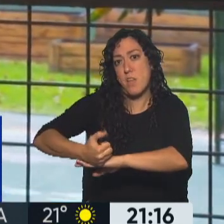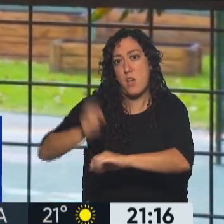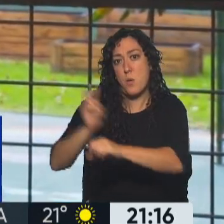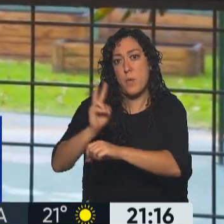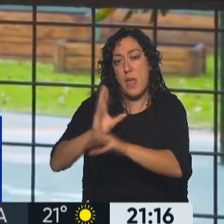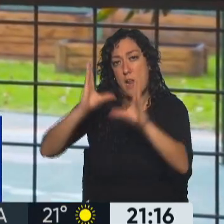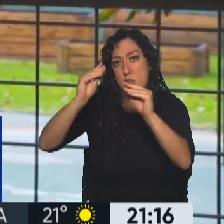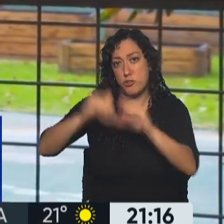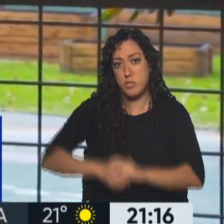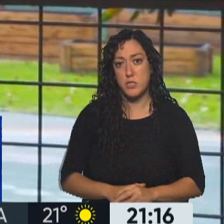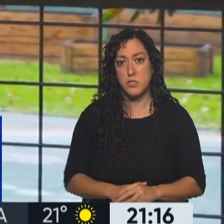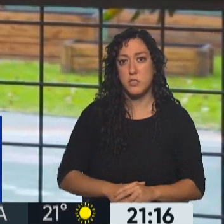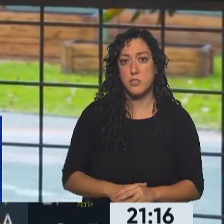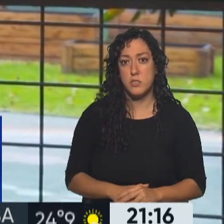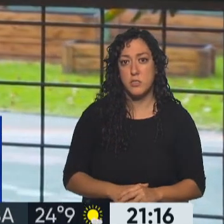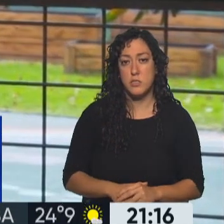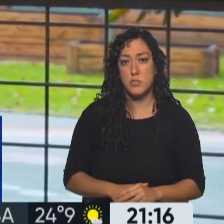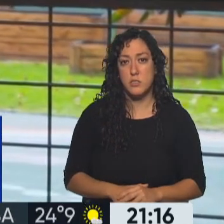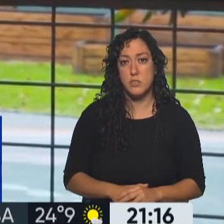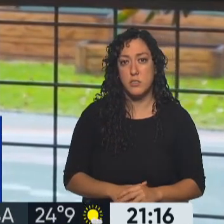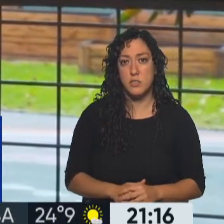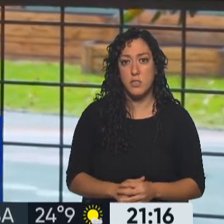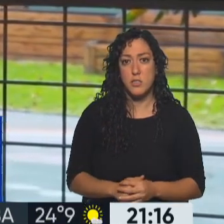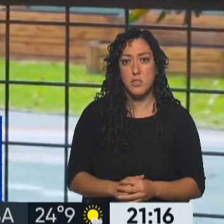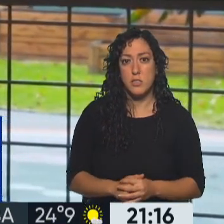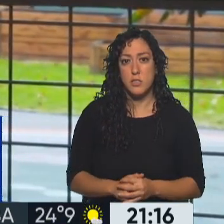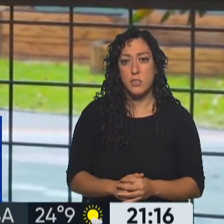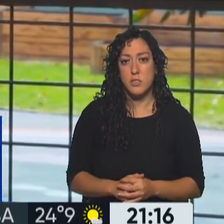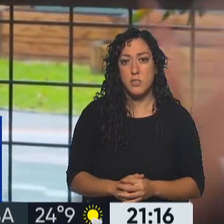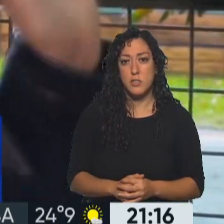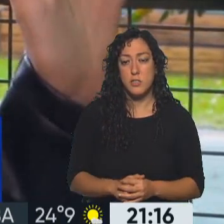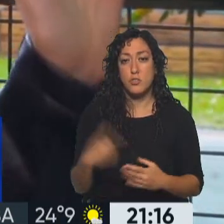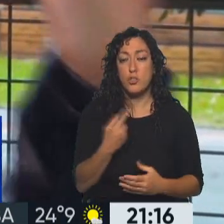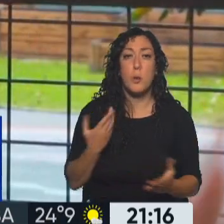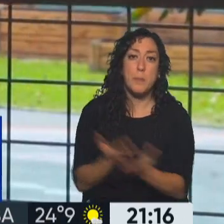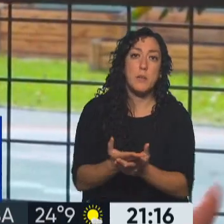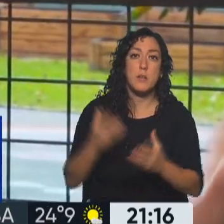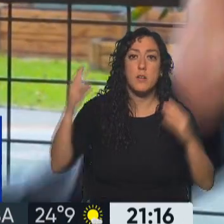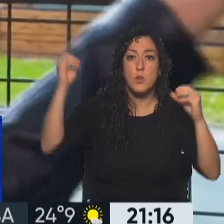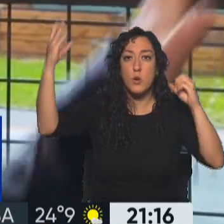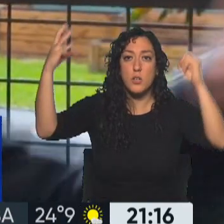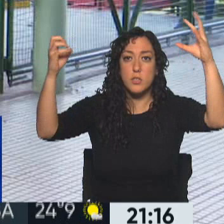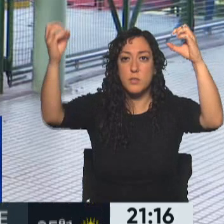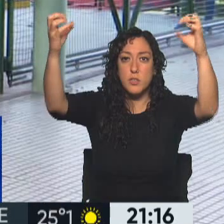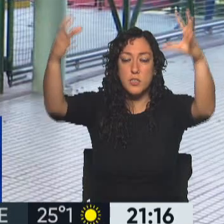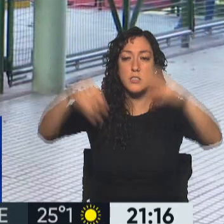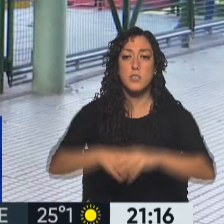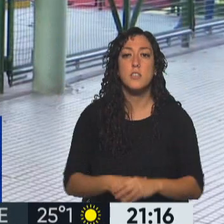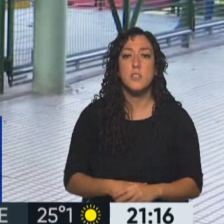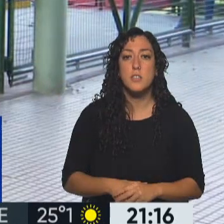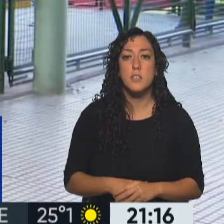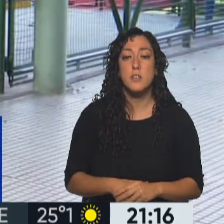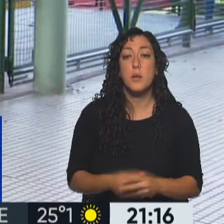la noche. Pero bueno, nosotros sobre todo pedimos más luminaria, porque por